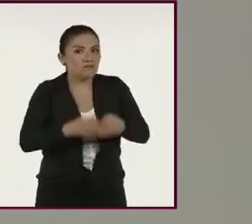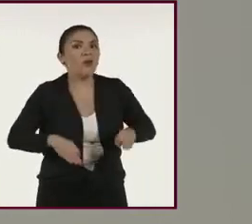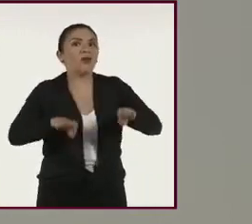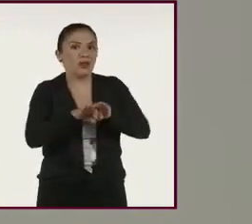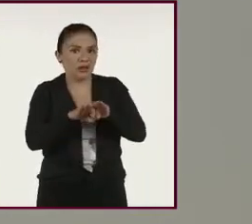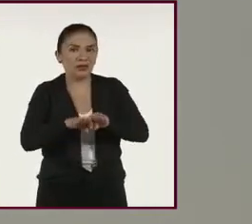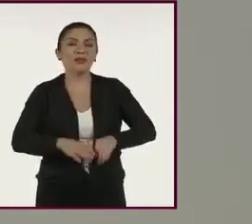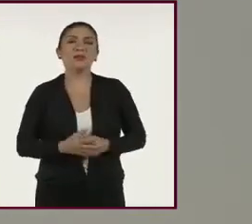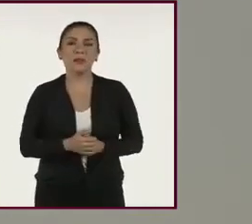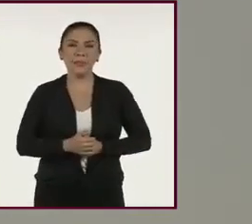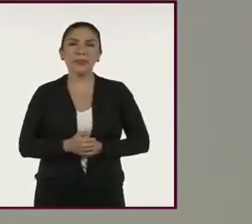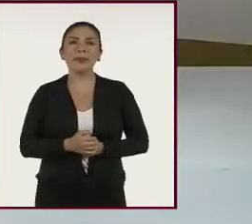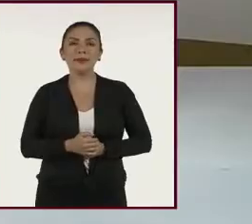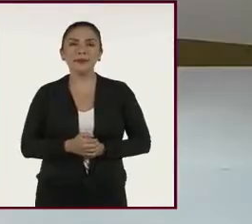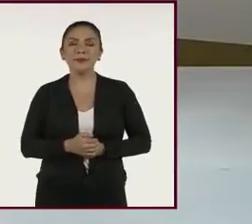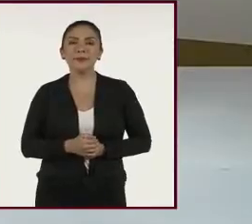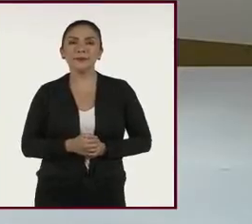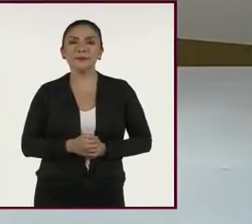cercanía.